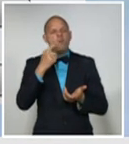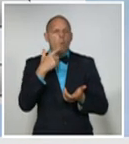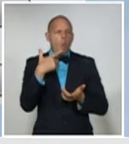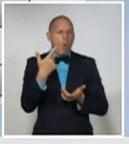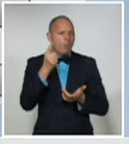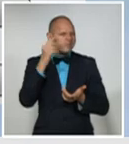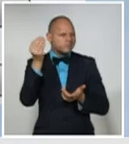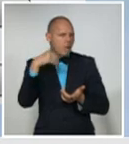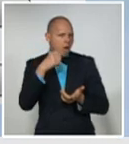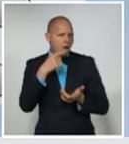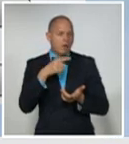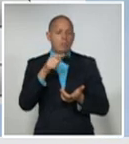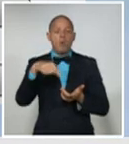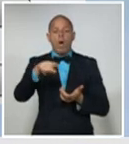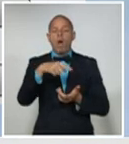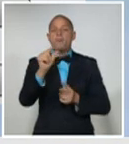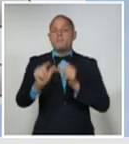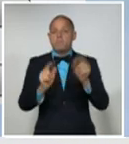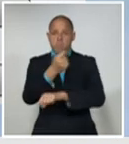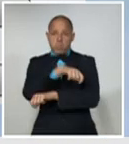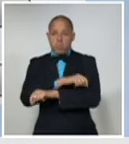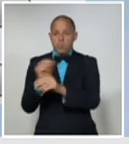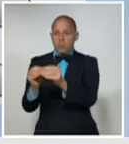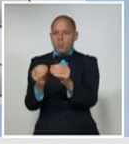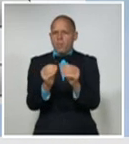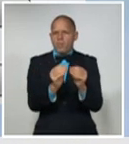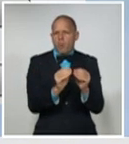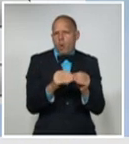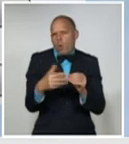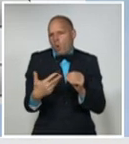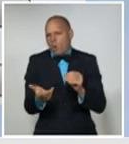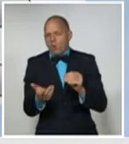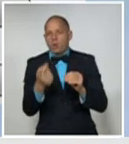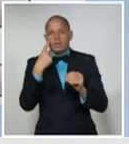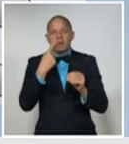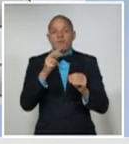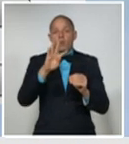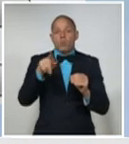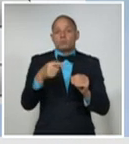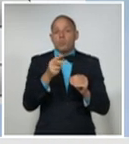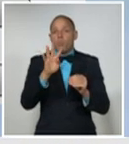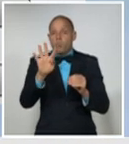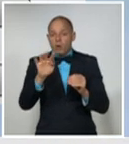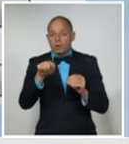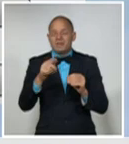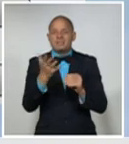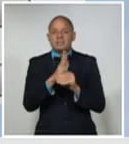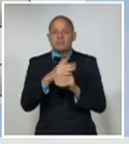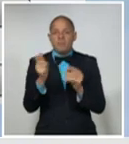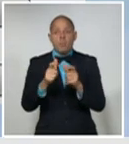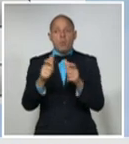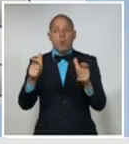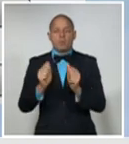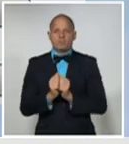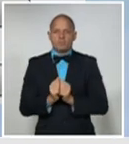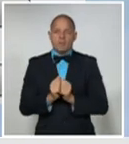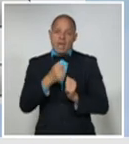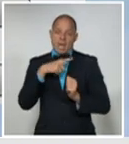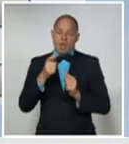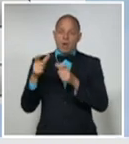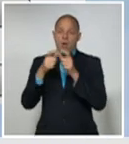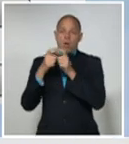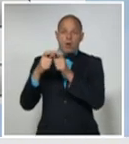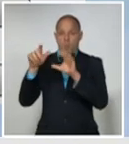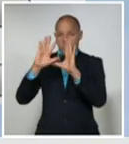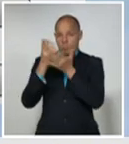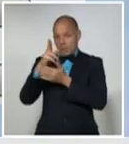en un país determinado y que la OMS señala 5% como cuando ya se